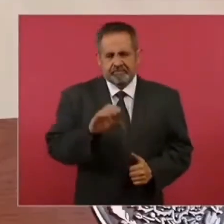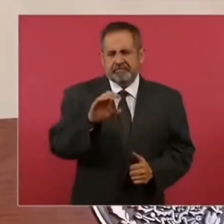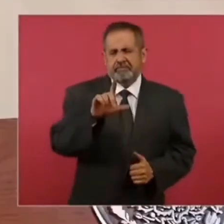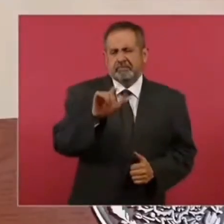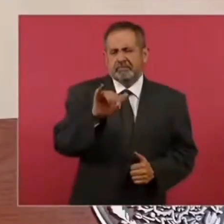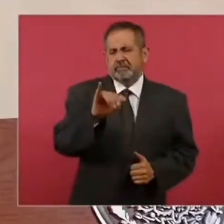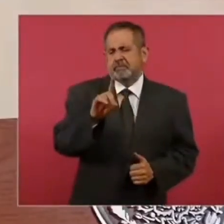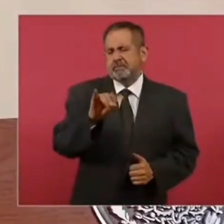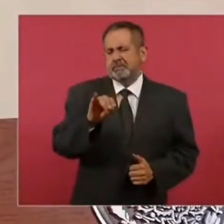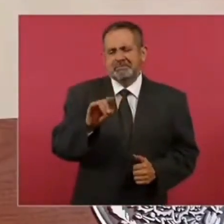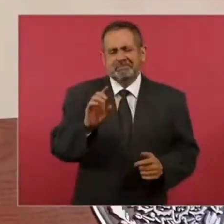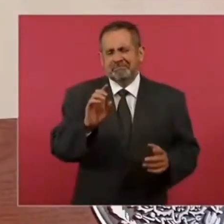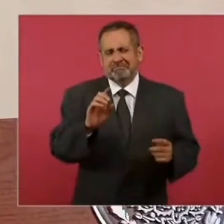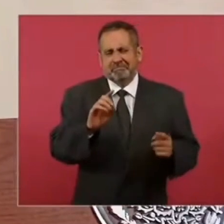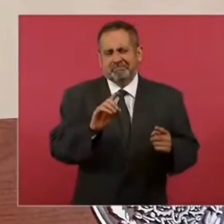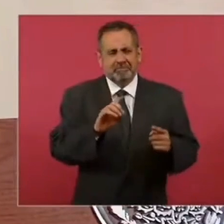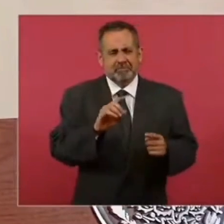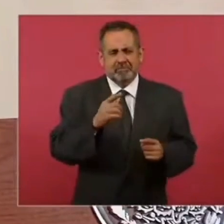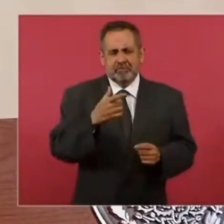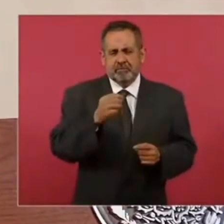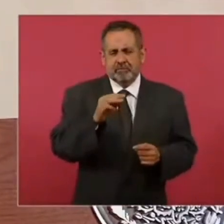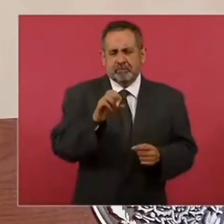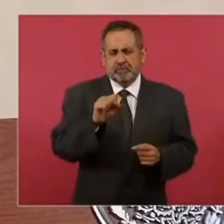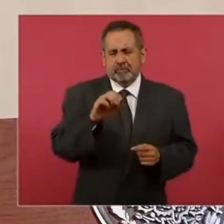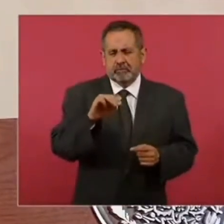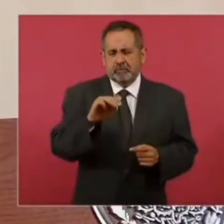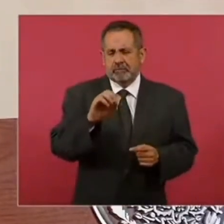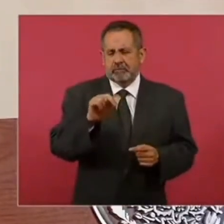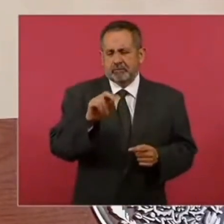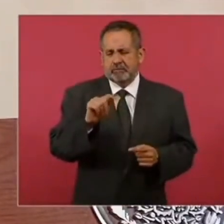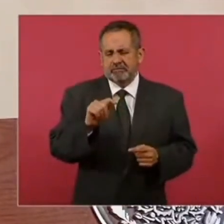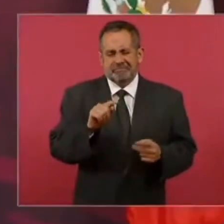Claudio y Gómez Mon